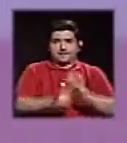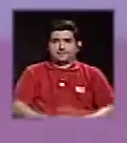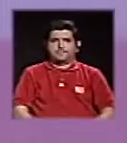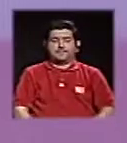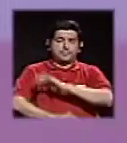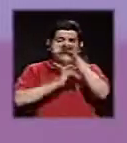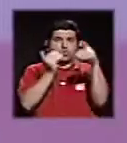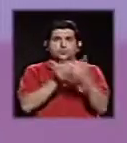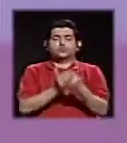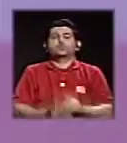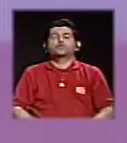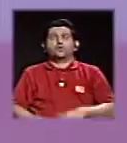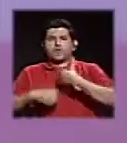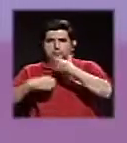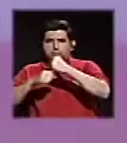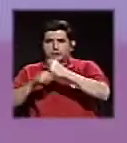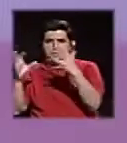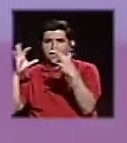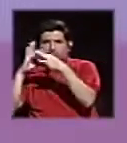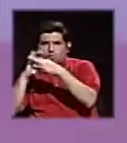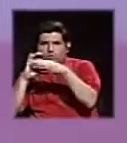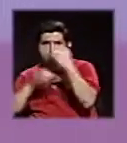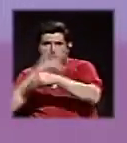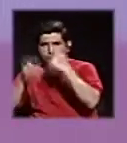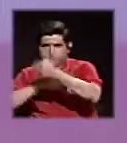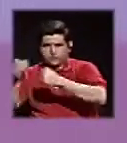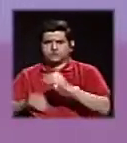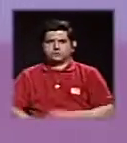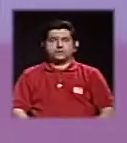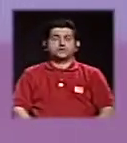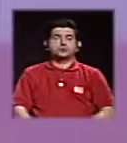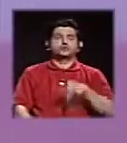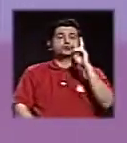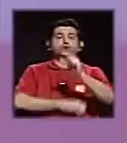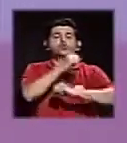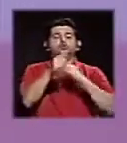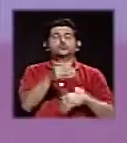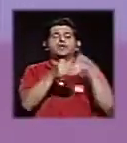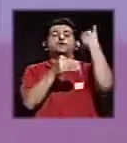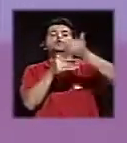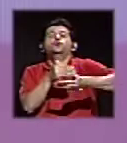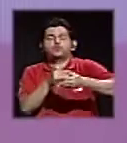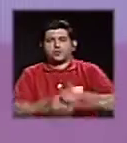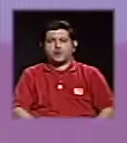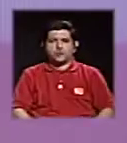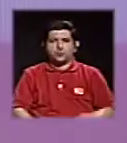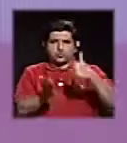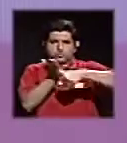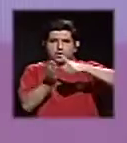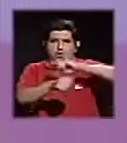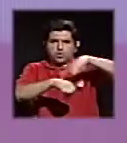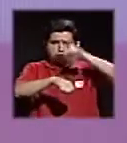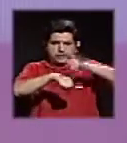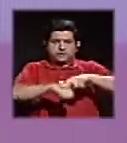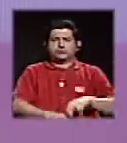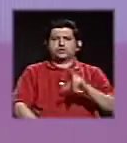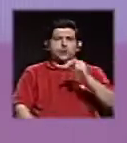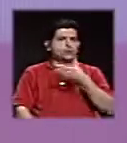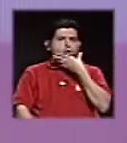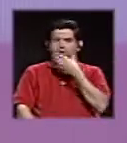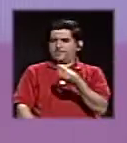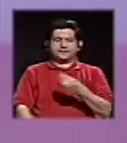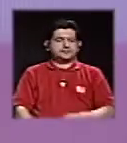todos los cargos de elección municipal juntos van dos años después de la nacional ya no van a hacer en